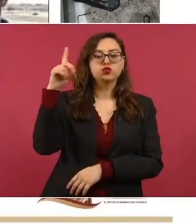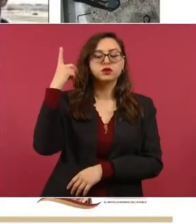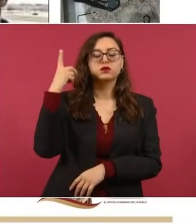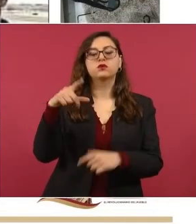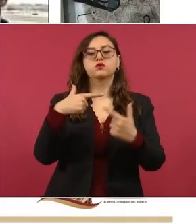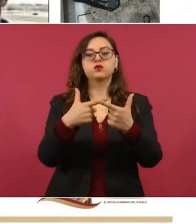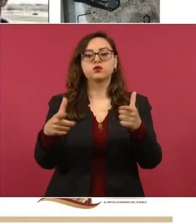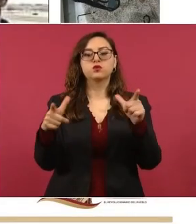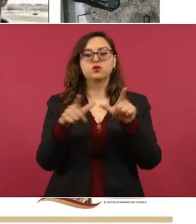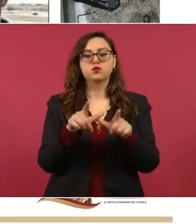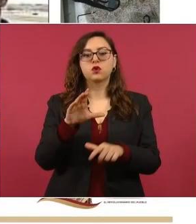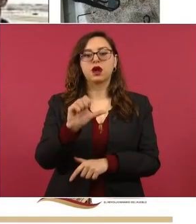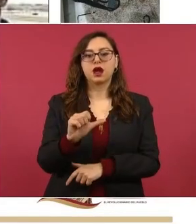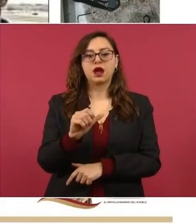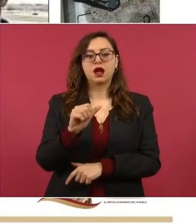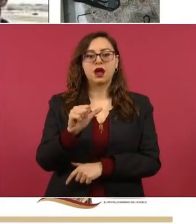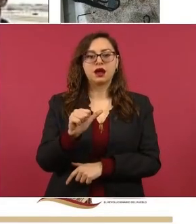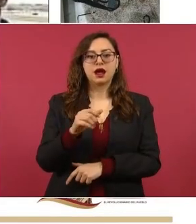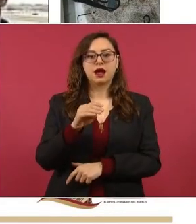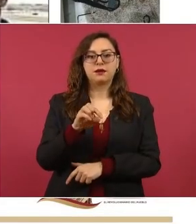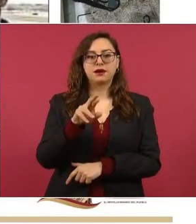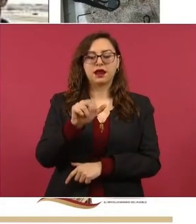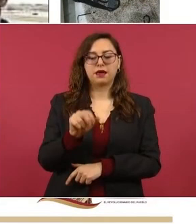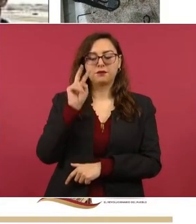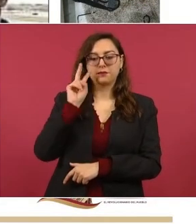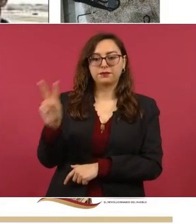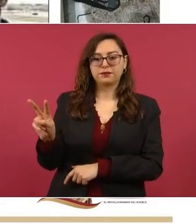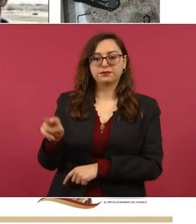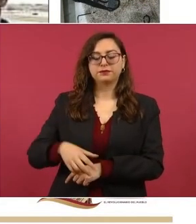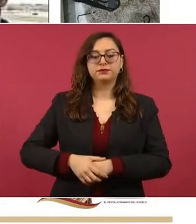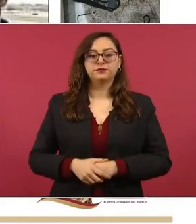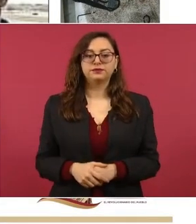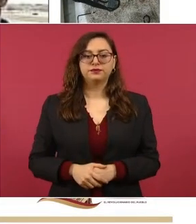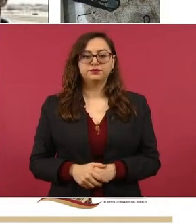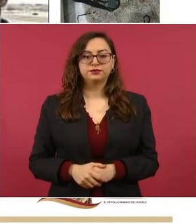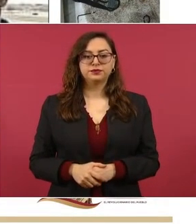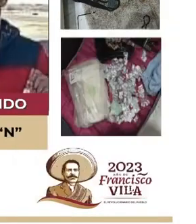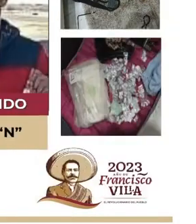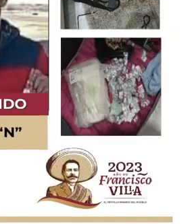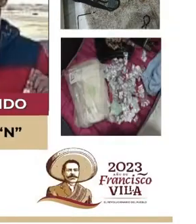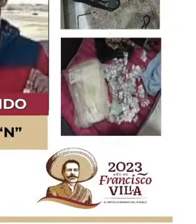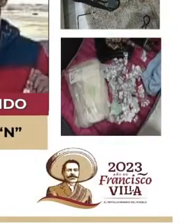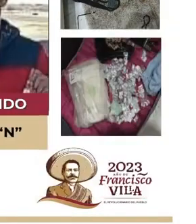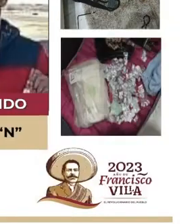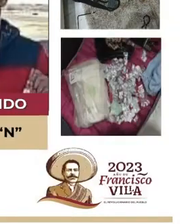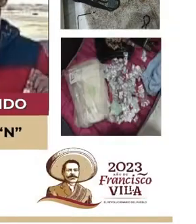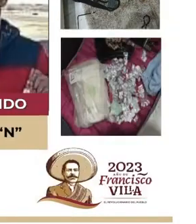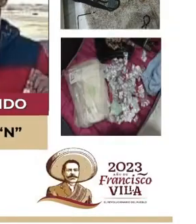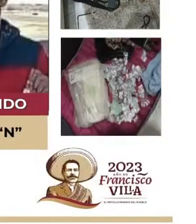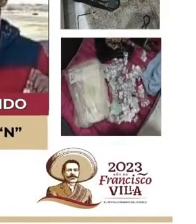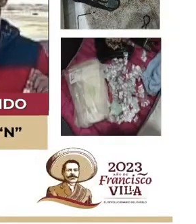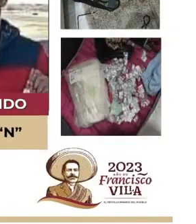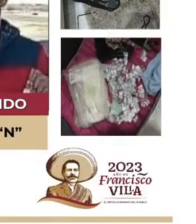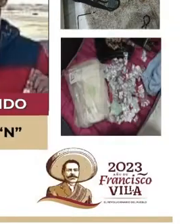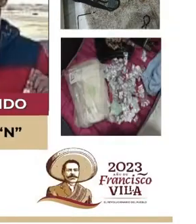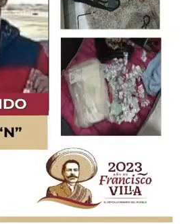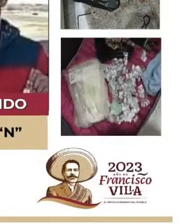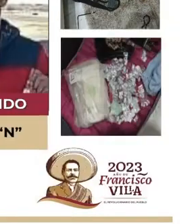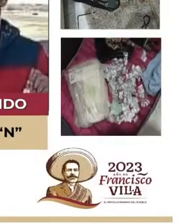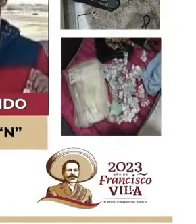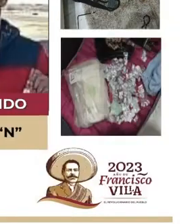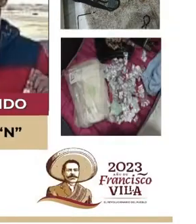grupo Cabrera Saravia. Este grupo es afín a la fracción del Mayo Zambada del Cártel del